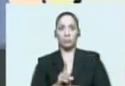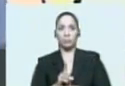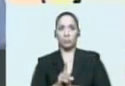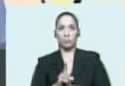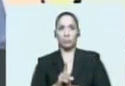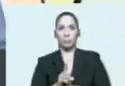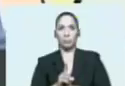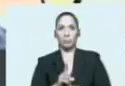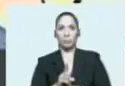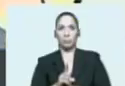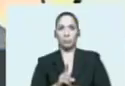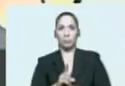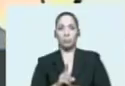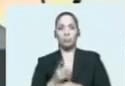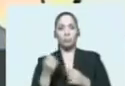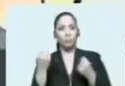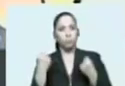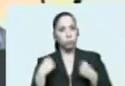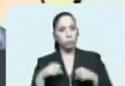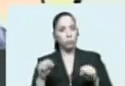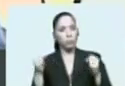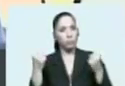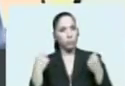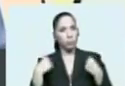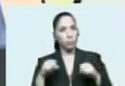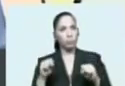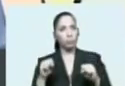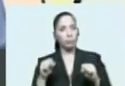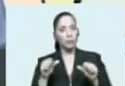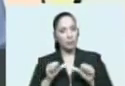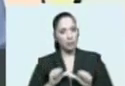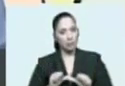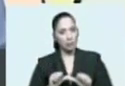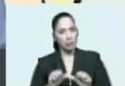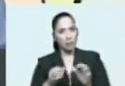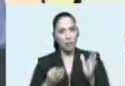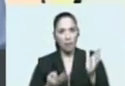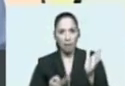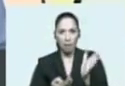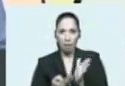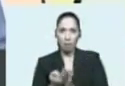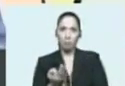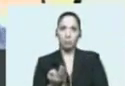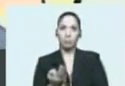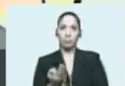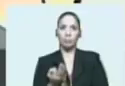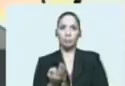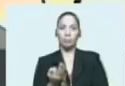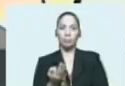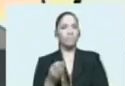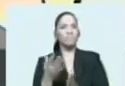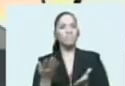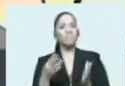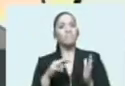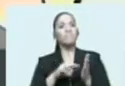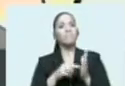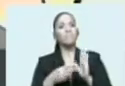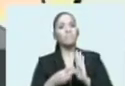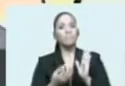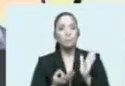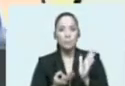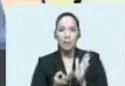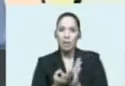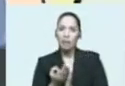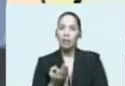el ejercicio cotidiano de la lealtad la lealtad a los